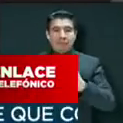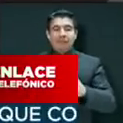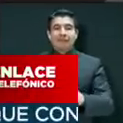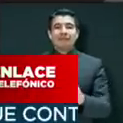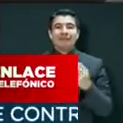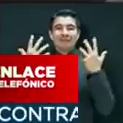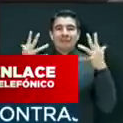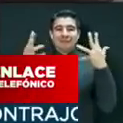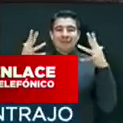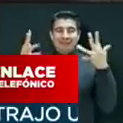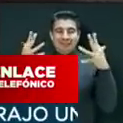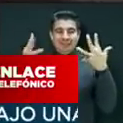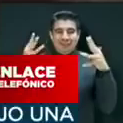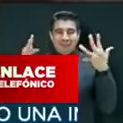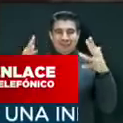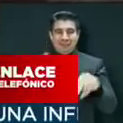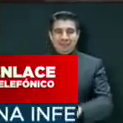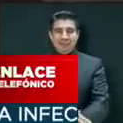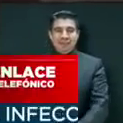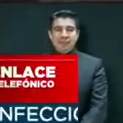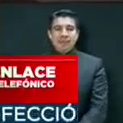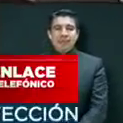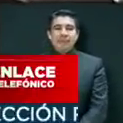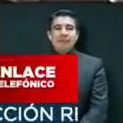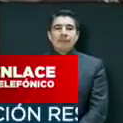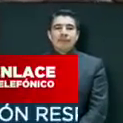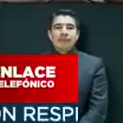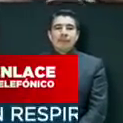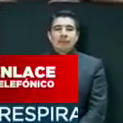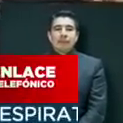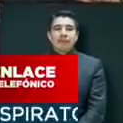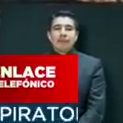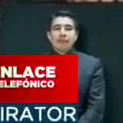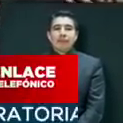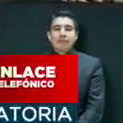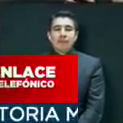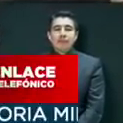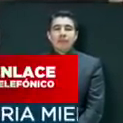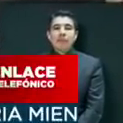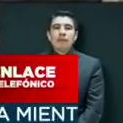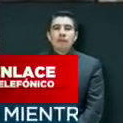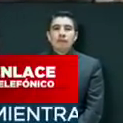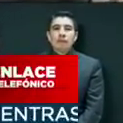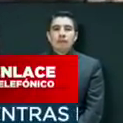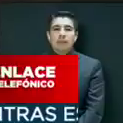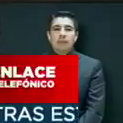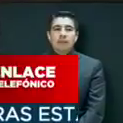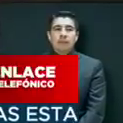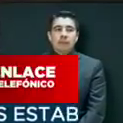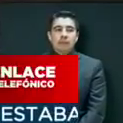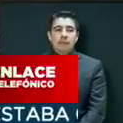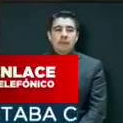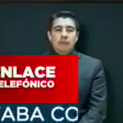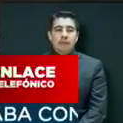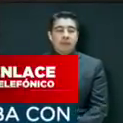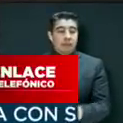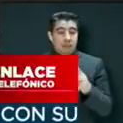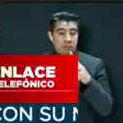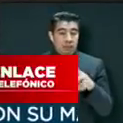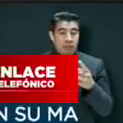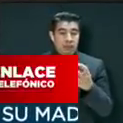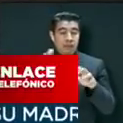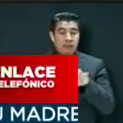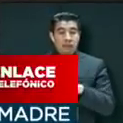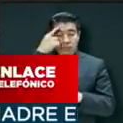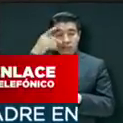Sabines Guerrero y Manuel Velasco Cuello. También hay representantes de las embajadas acreditadas en México, así